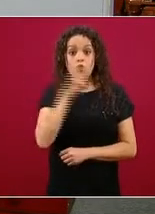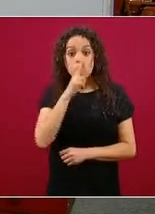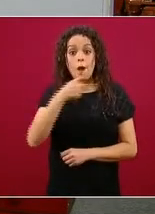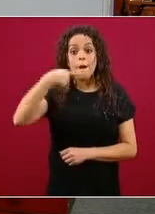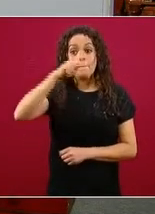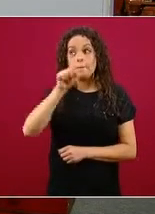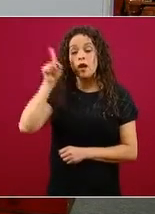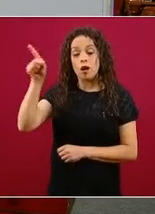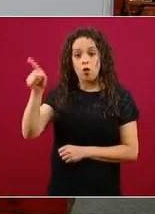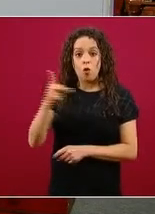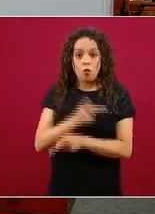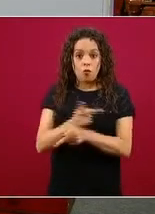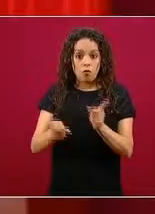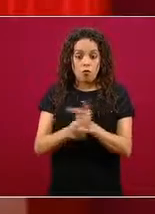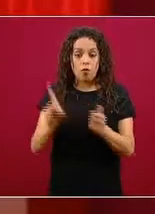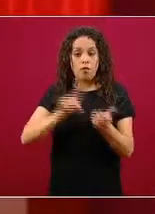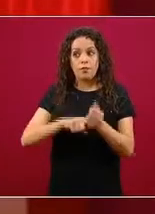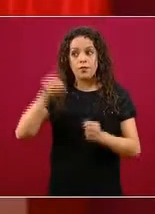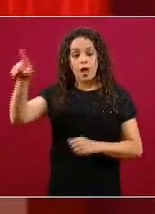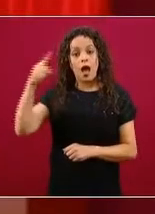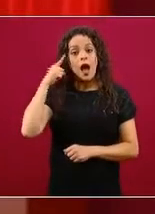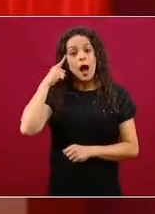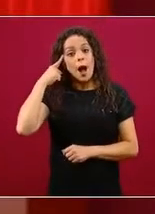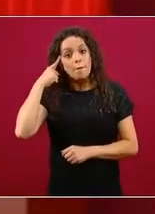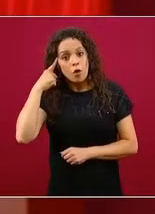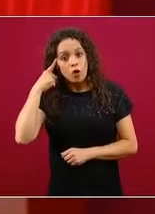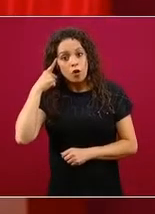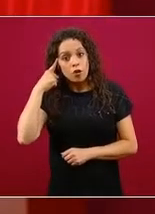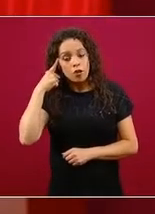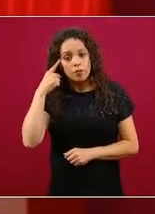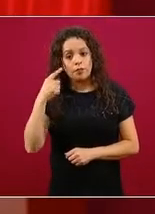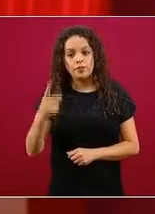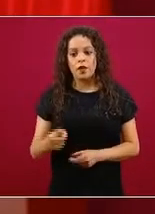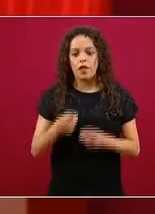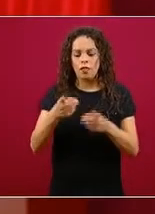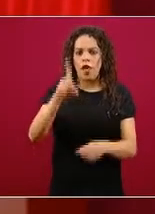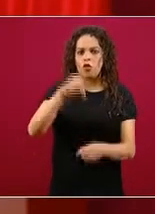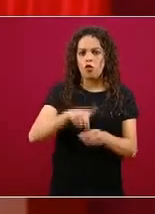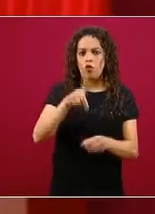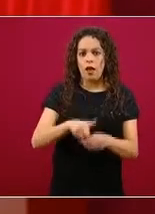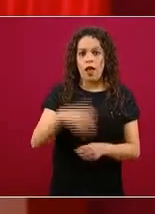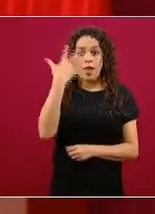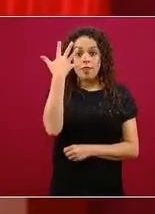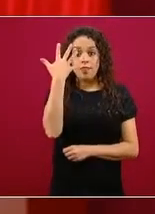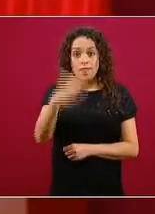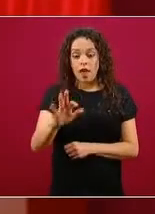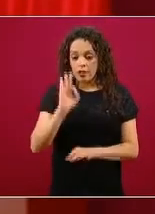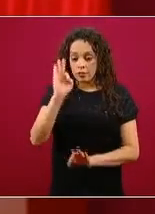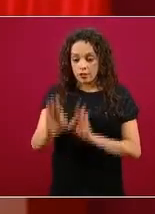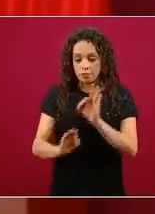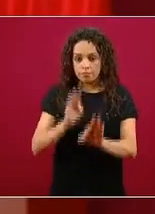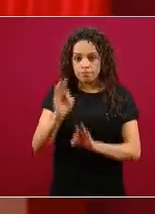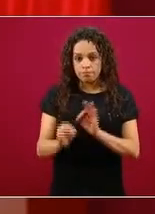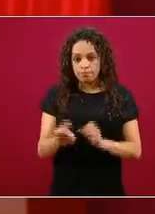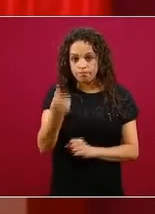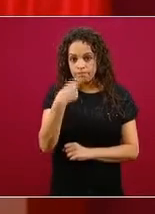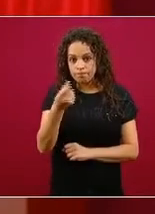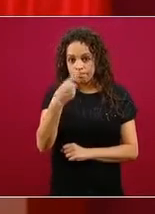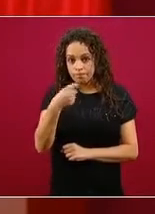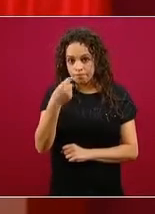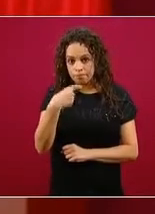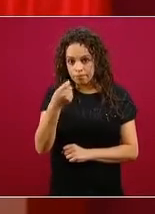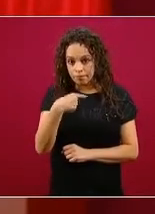japonés, que hubo un donativo de 10 tratamientos que se planean utilizar como